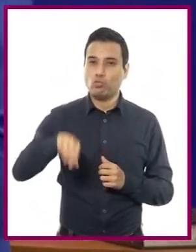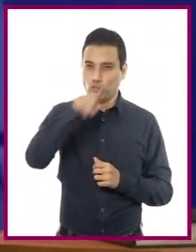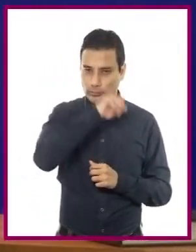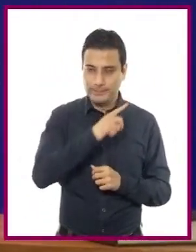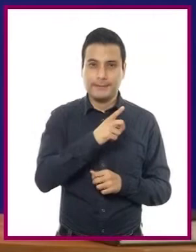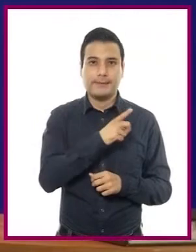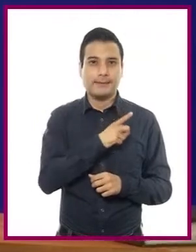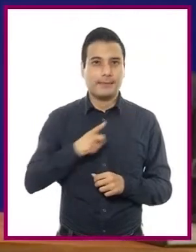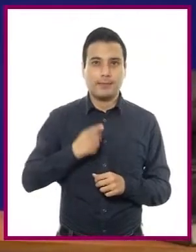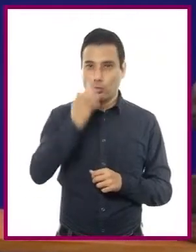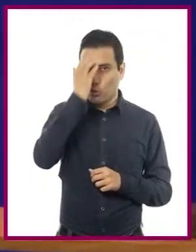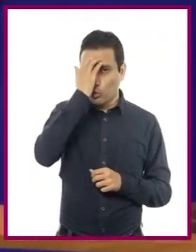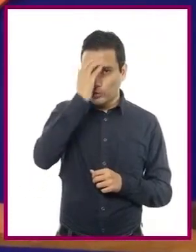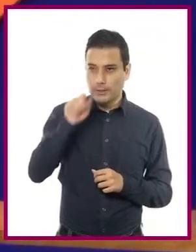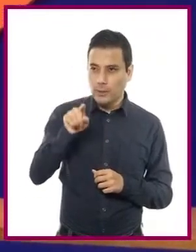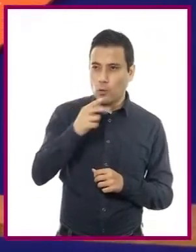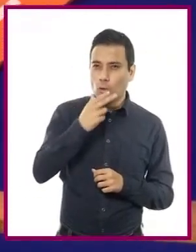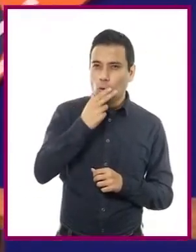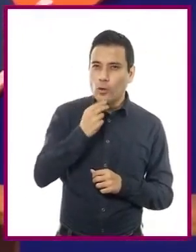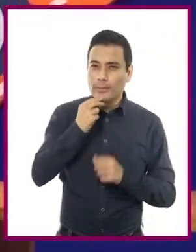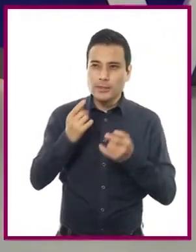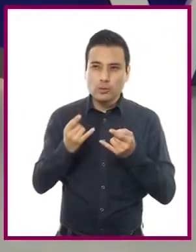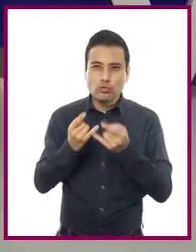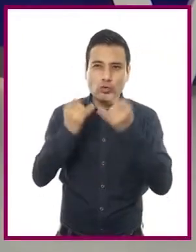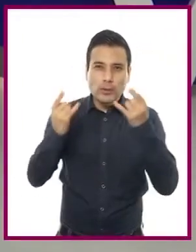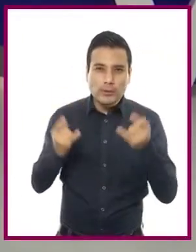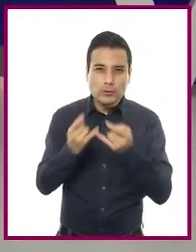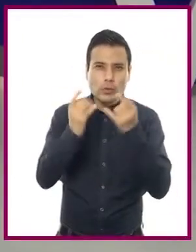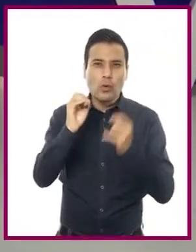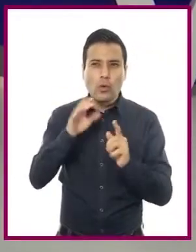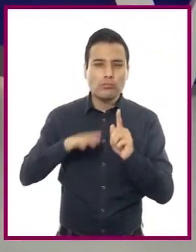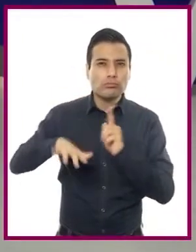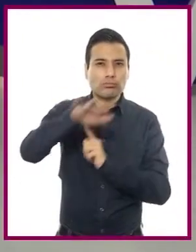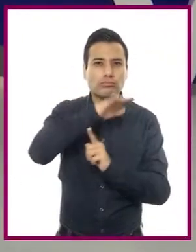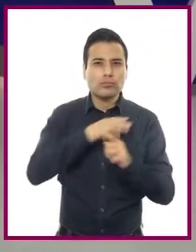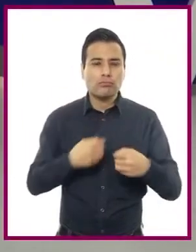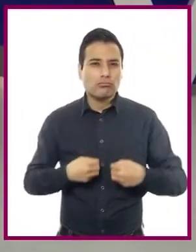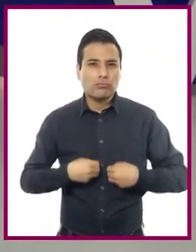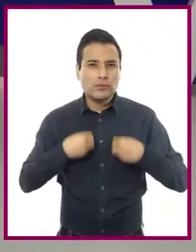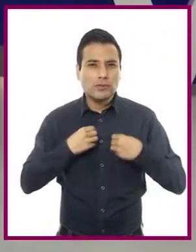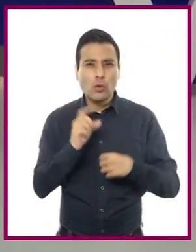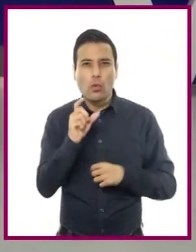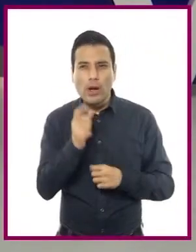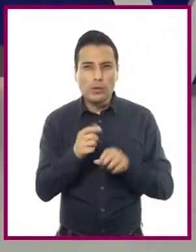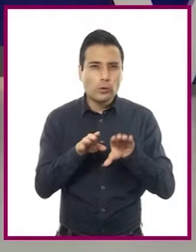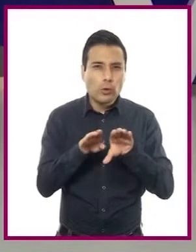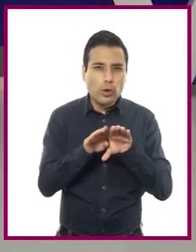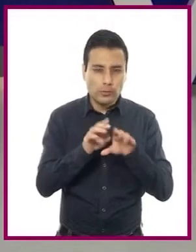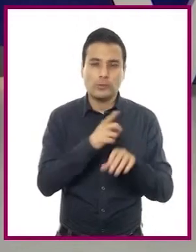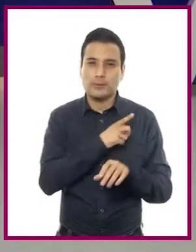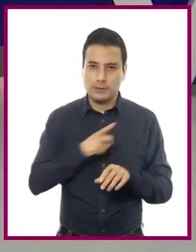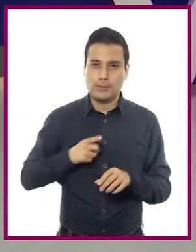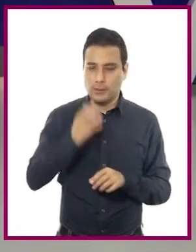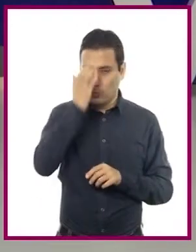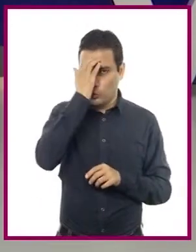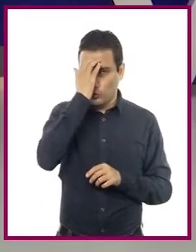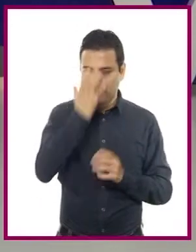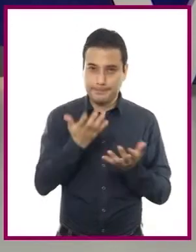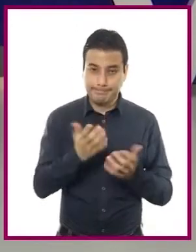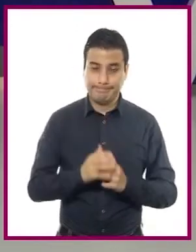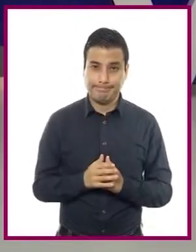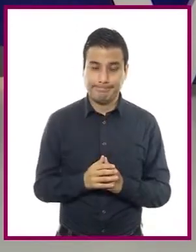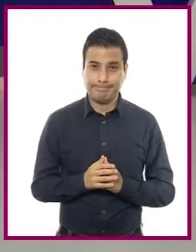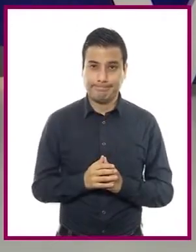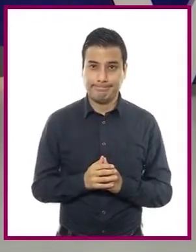la biografía del autor o el contexto social al que pertenece o perteneció, de manera que